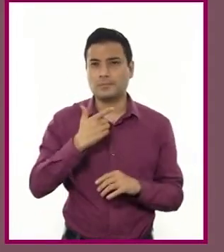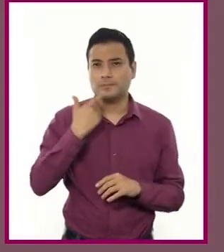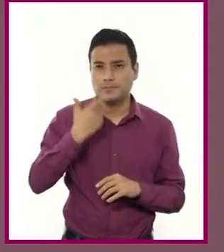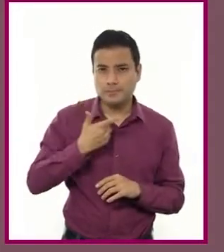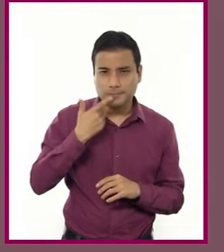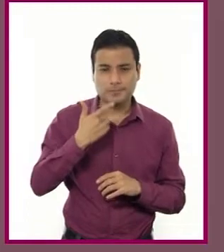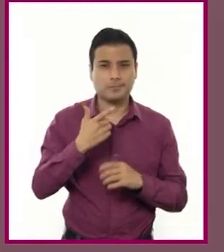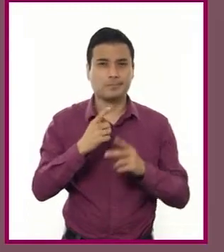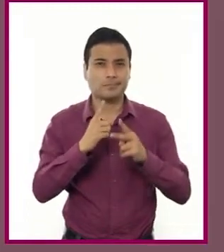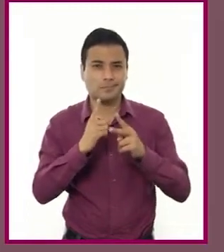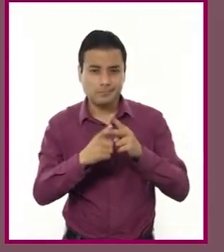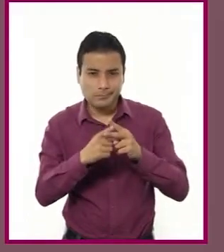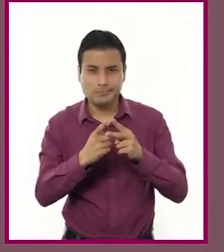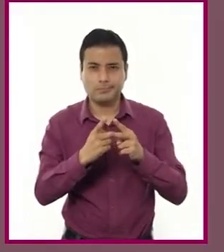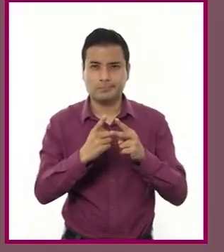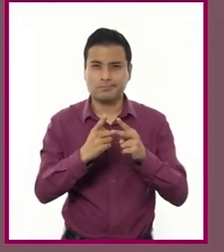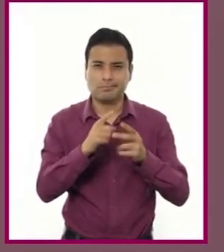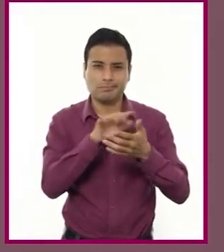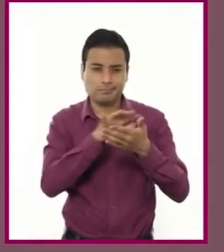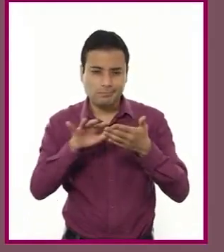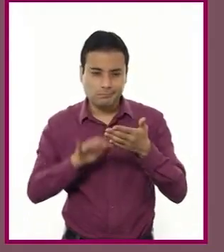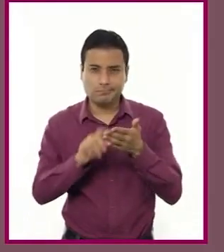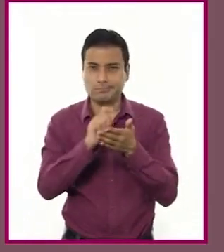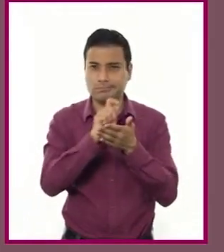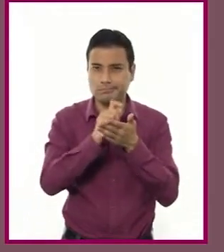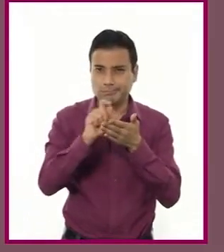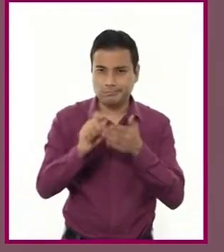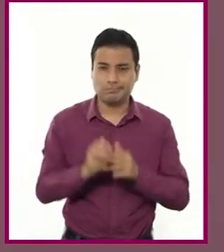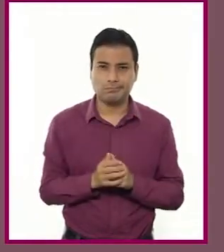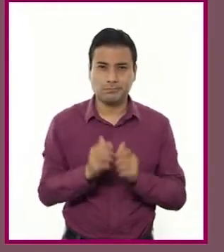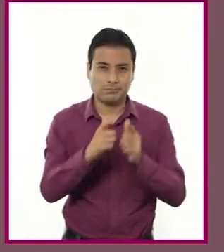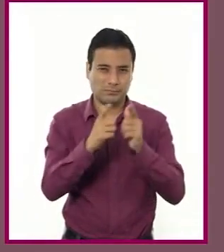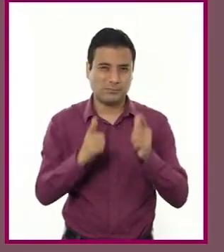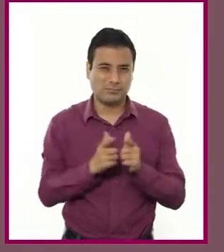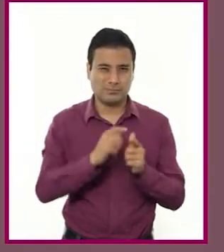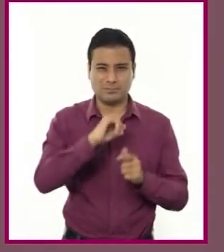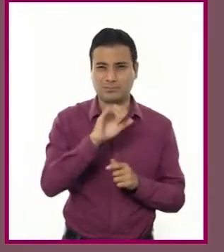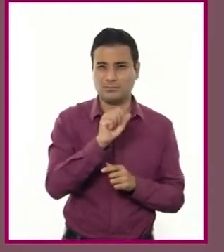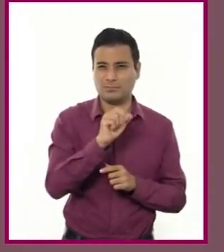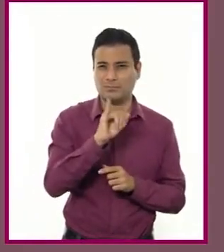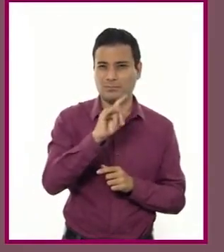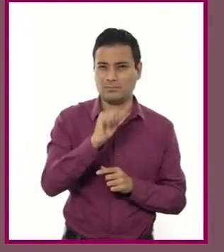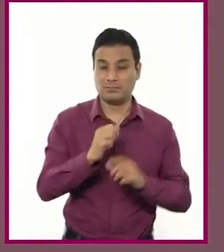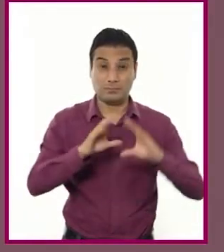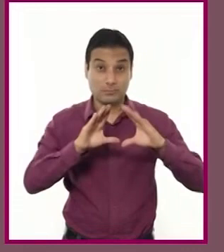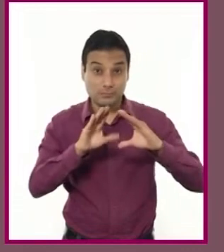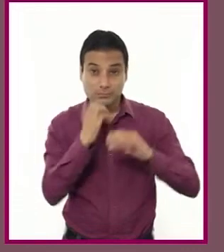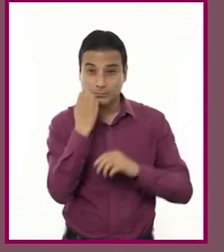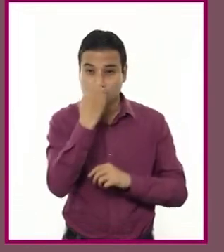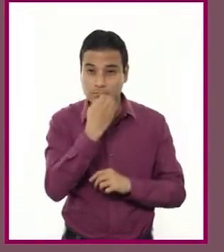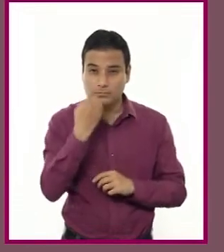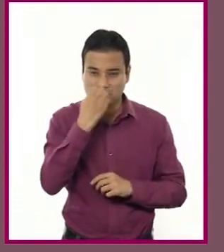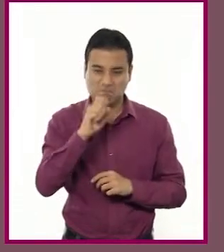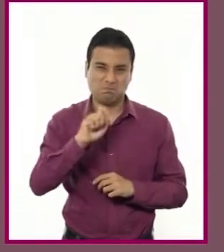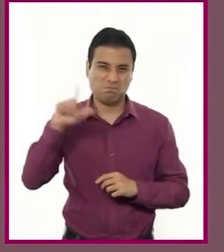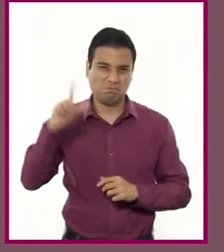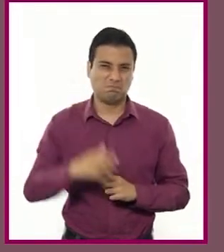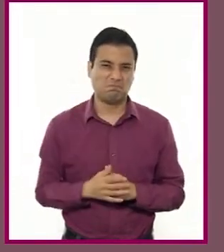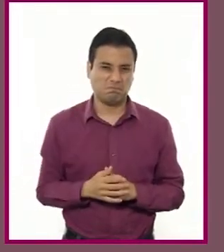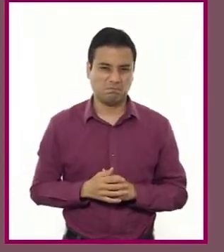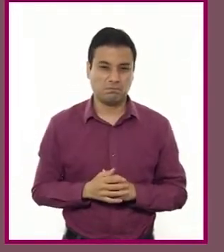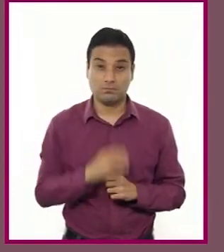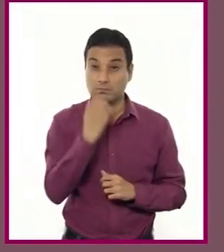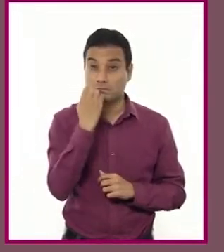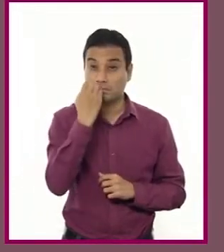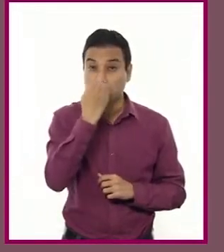álgebra, escritura y lectura. Los jesuitas en particular destacaron por la calidad de sus colegios. Estos tenían